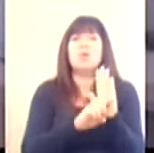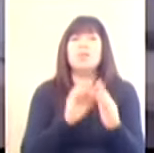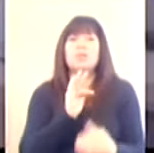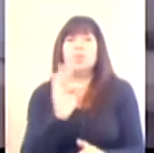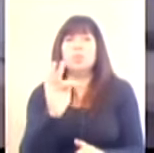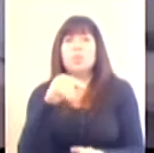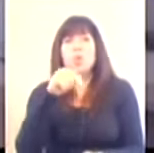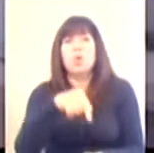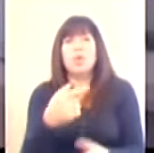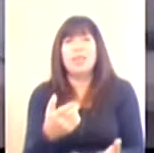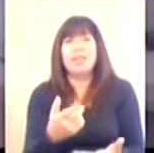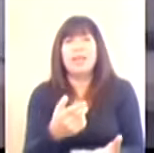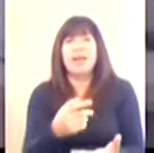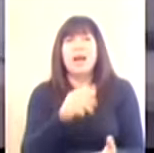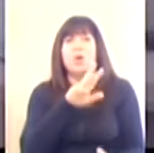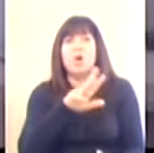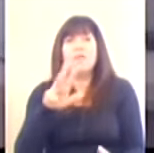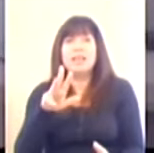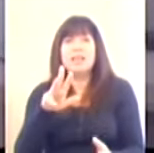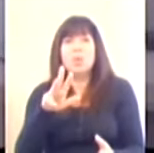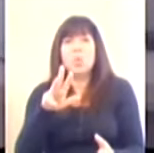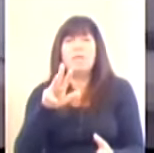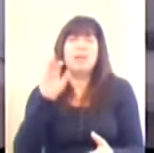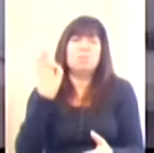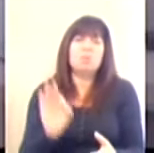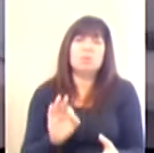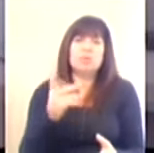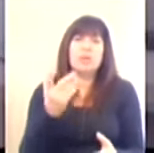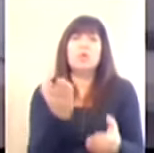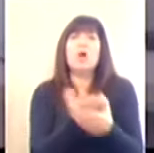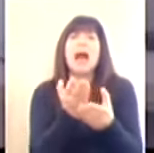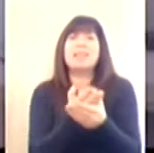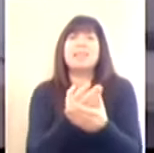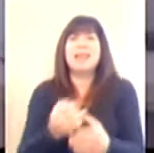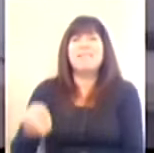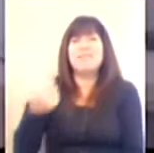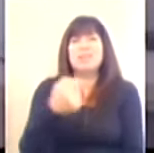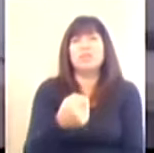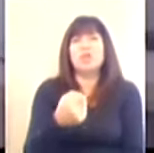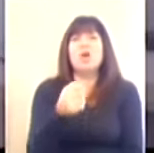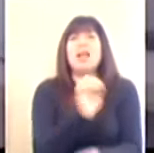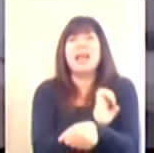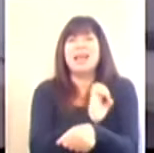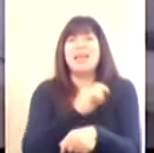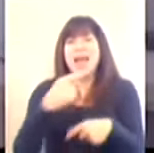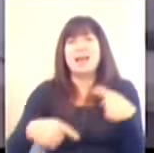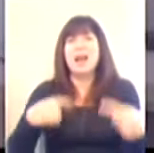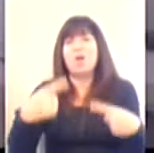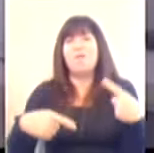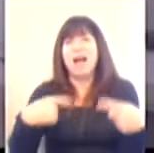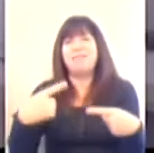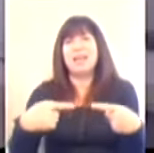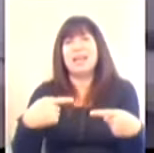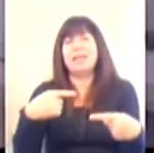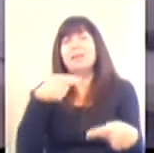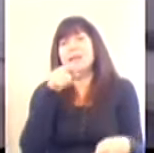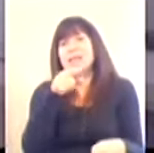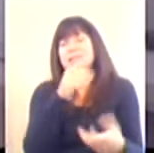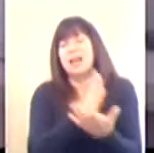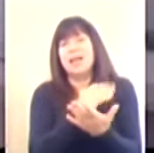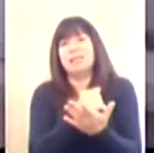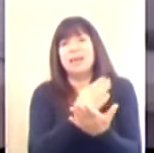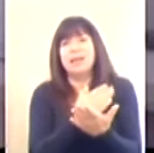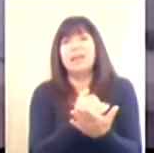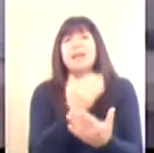día en la cartera el 99,9% de los proyectos de la cartera de inversión son de energías renovables. Esa es la estrategia, junto con además el